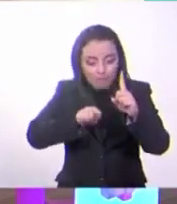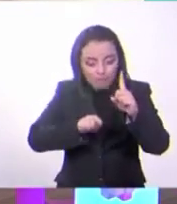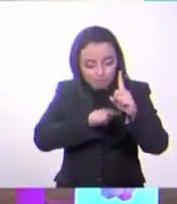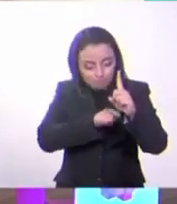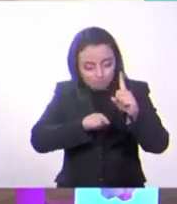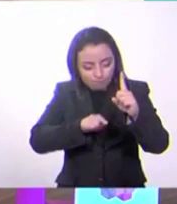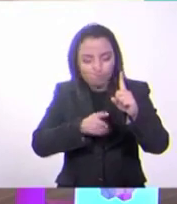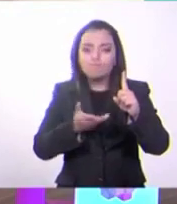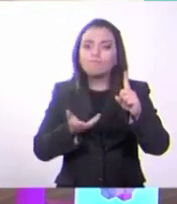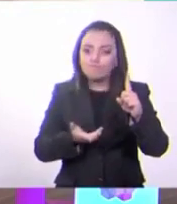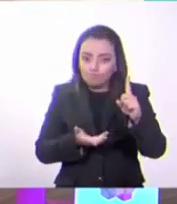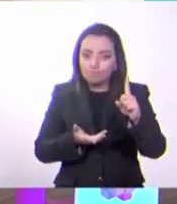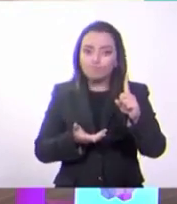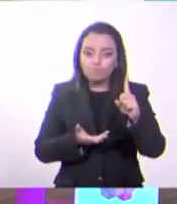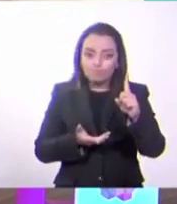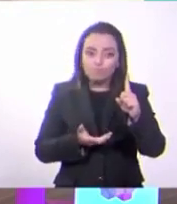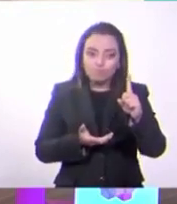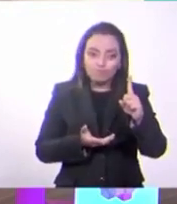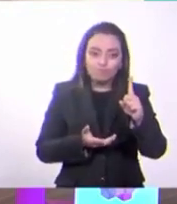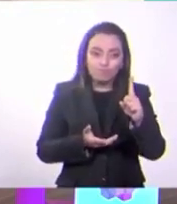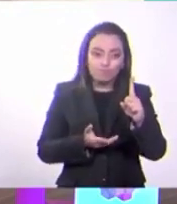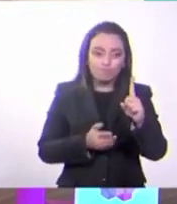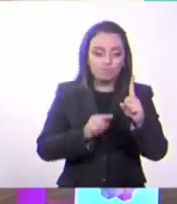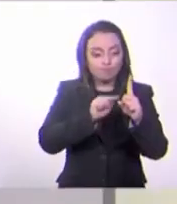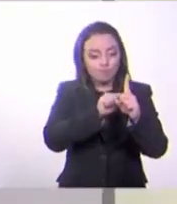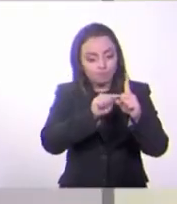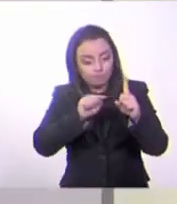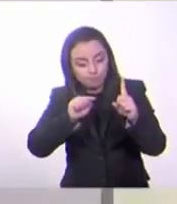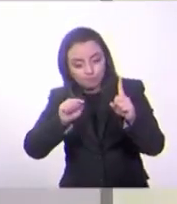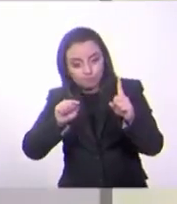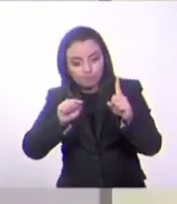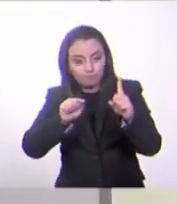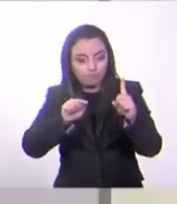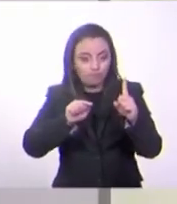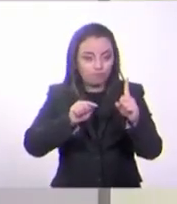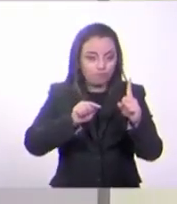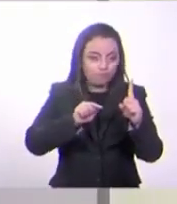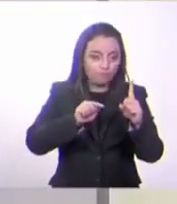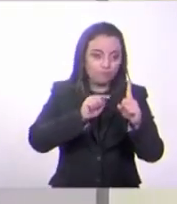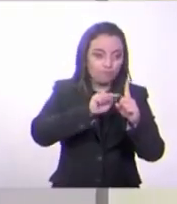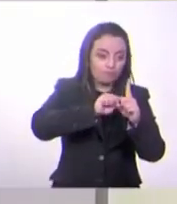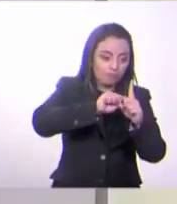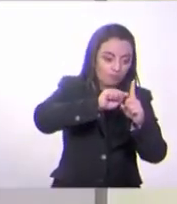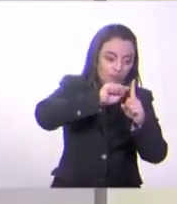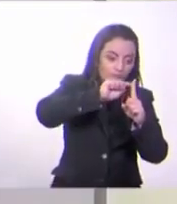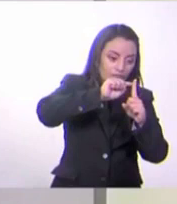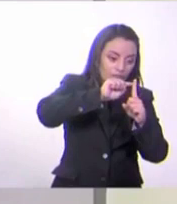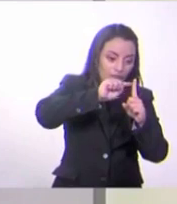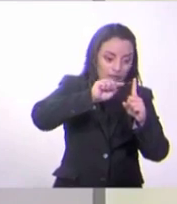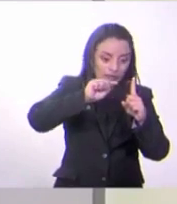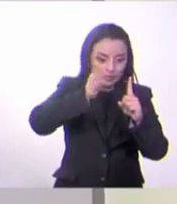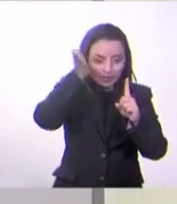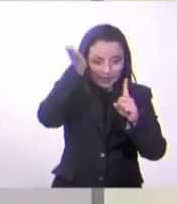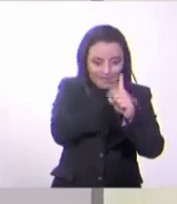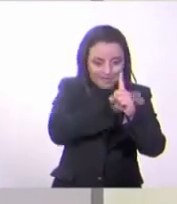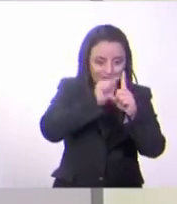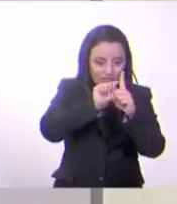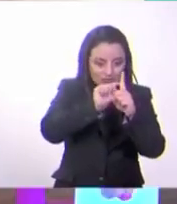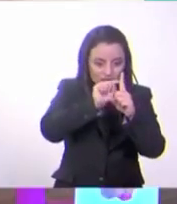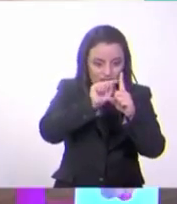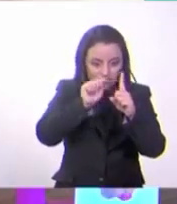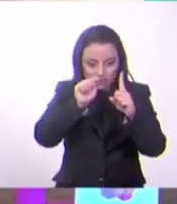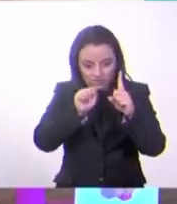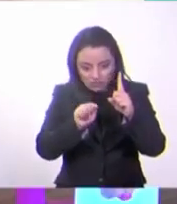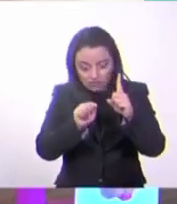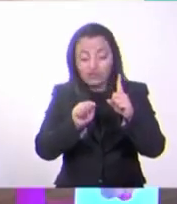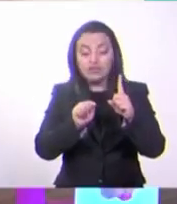valor, tengo un valor en X. Ujú. Si me voy por acá, tengo un valor en X. Si ahora me voy por acá, tengo un valor